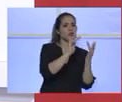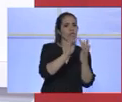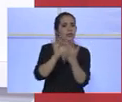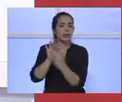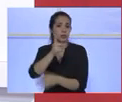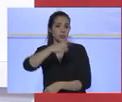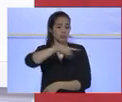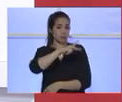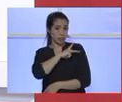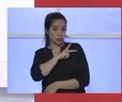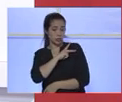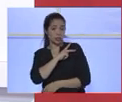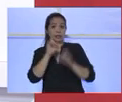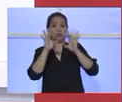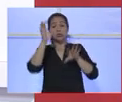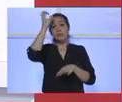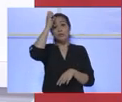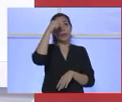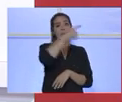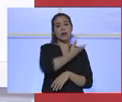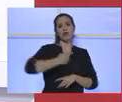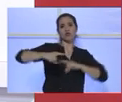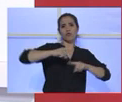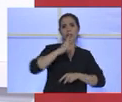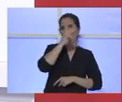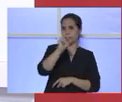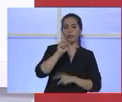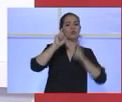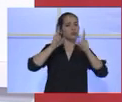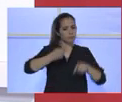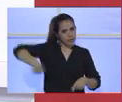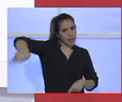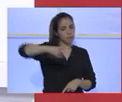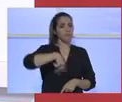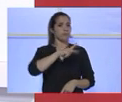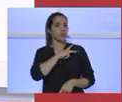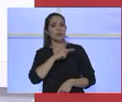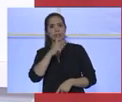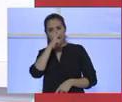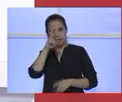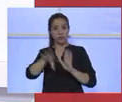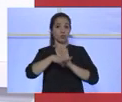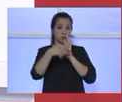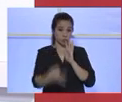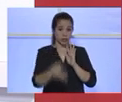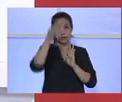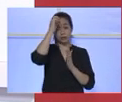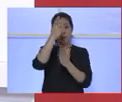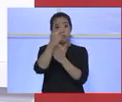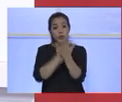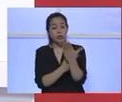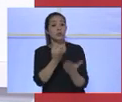simplemente una causa del gobierno, es una causa nacional y nosotros queremos convertirla en eso. Esto tiene que ser un proyecto nacional de todos los